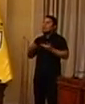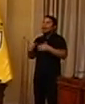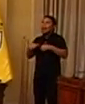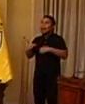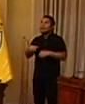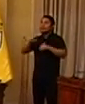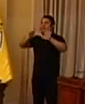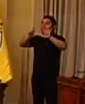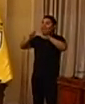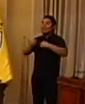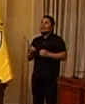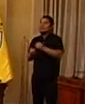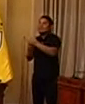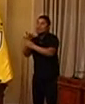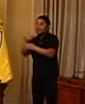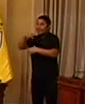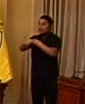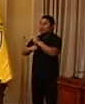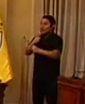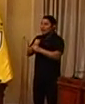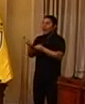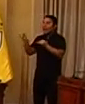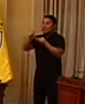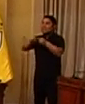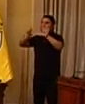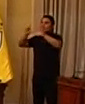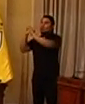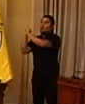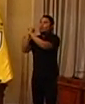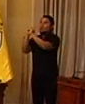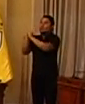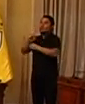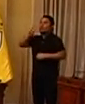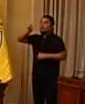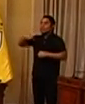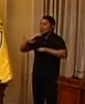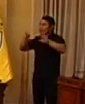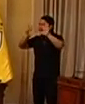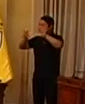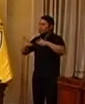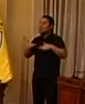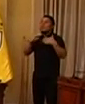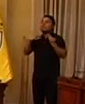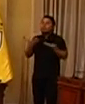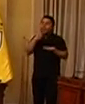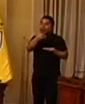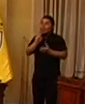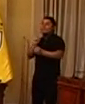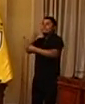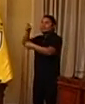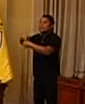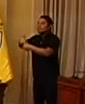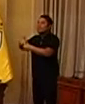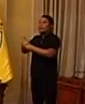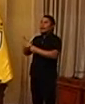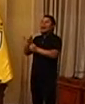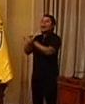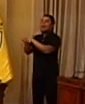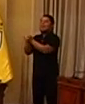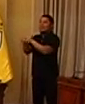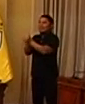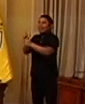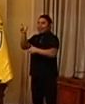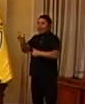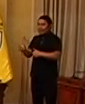partir del 7 de septiembre del presente año hasta el 7 de octubre del 2018, en atención a su participación como candidato en el marco